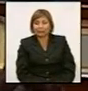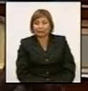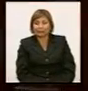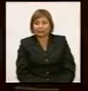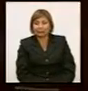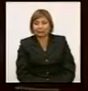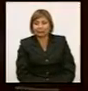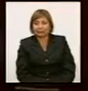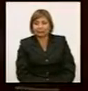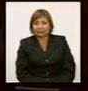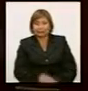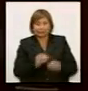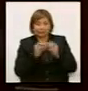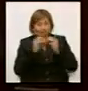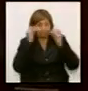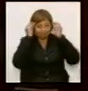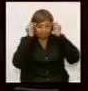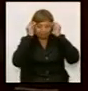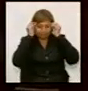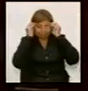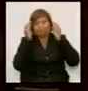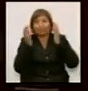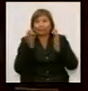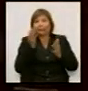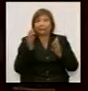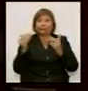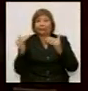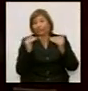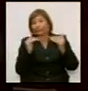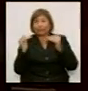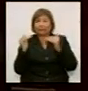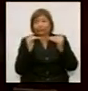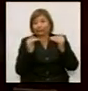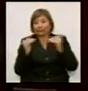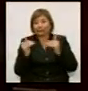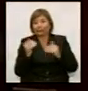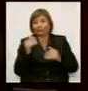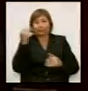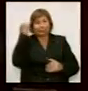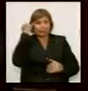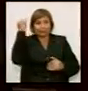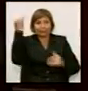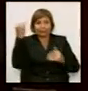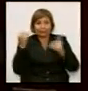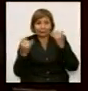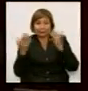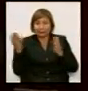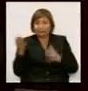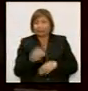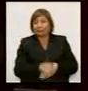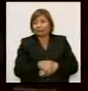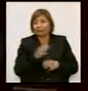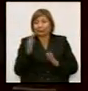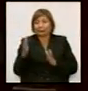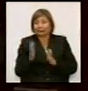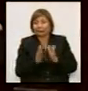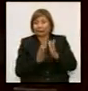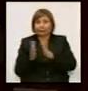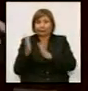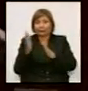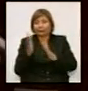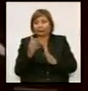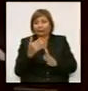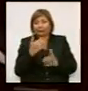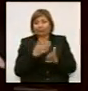Lo hemos analizado y hay incompatibilidad ideológica. Esto no camina si